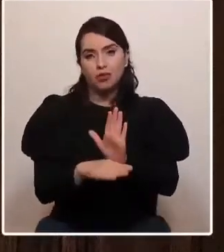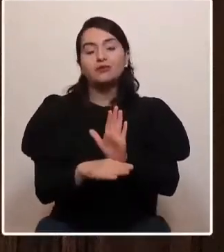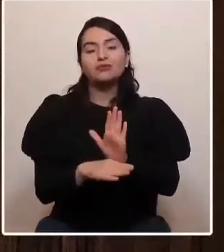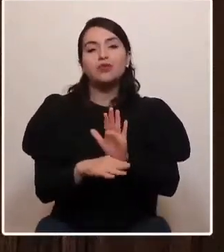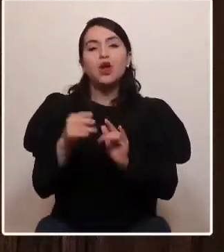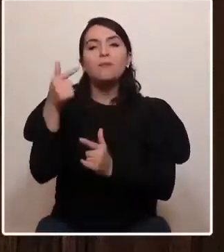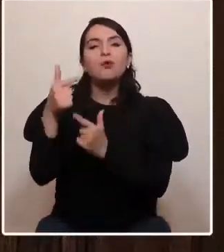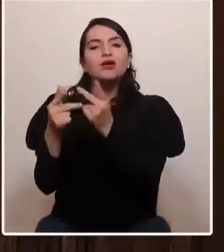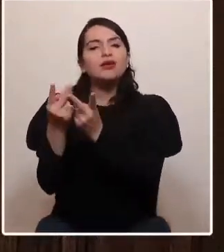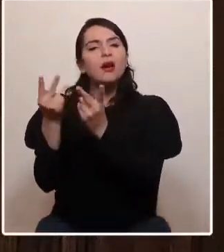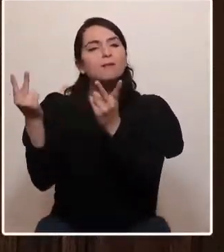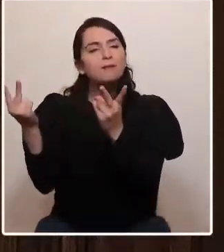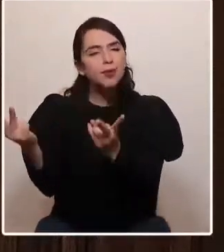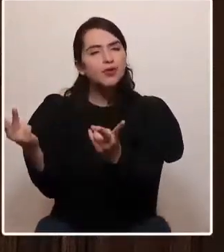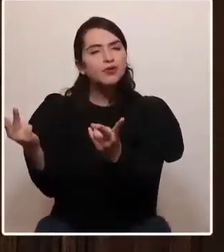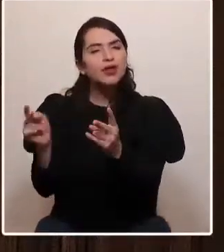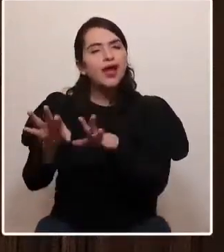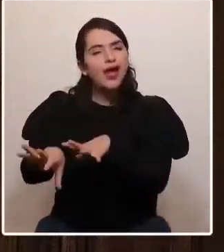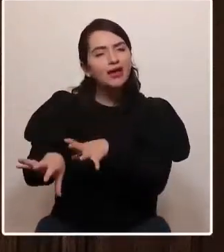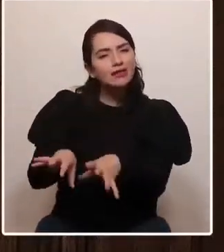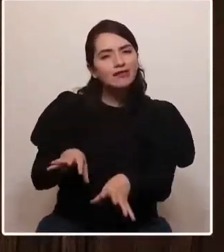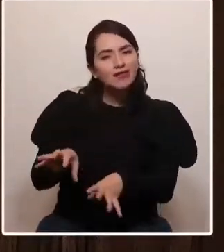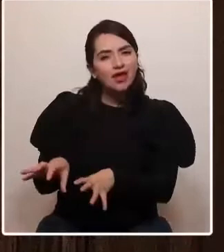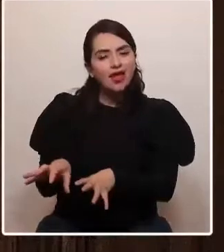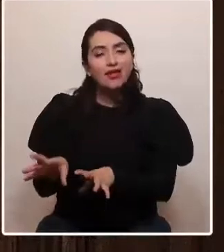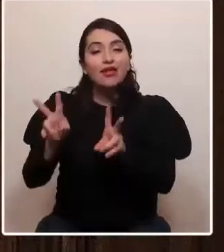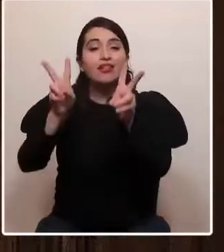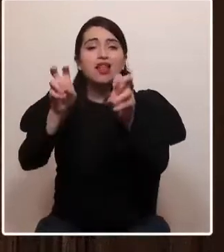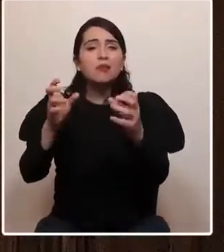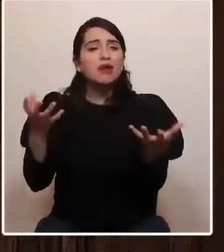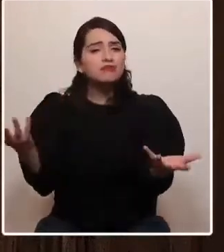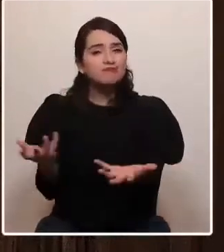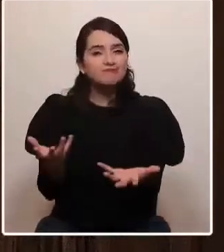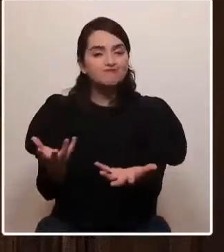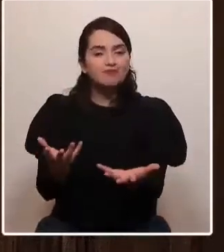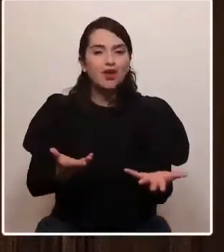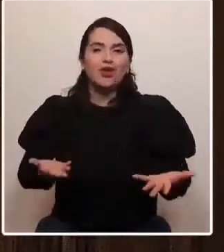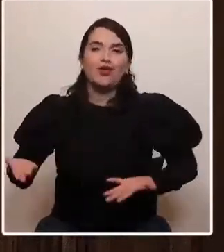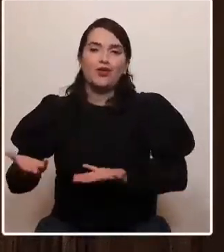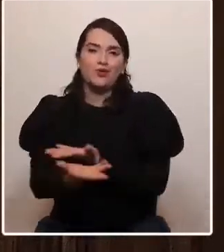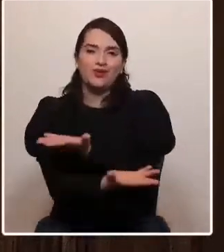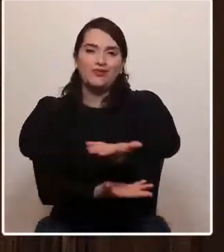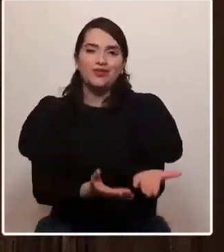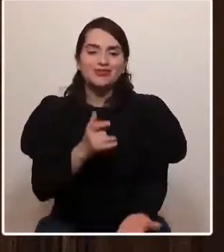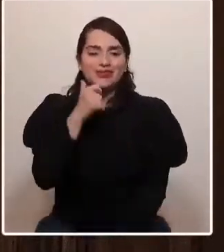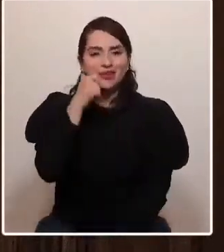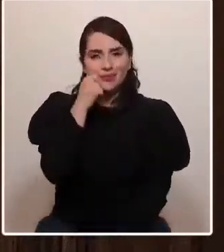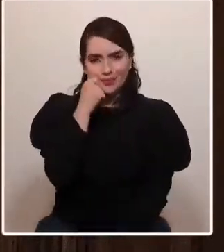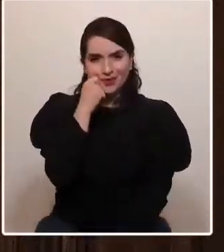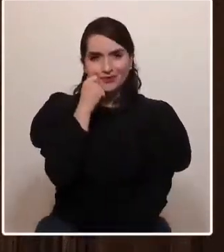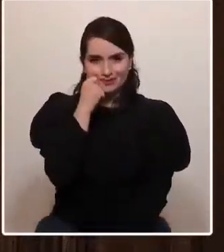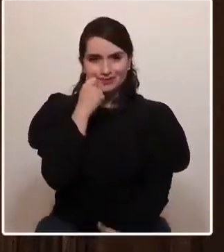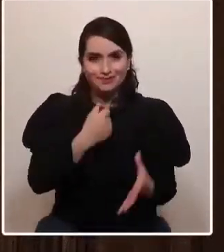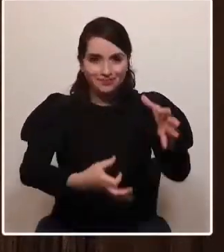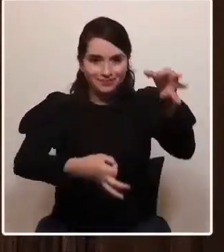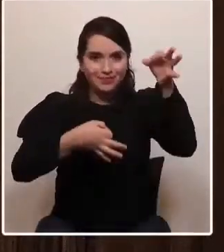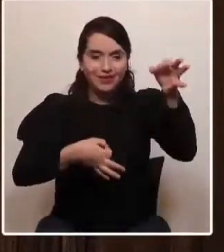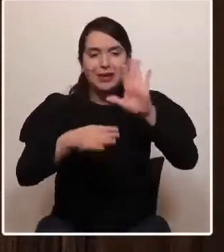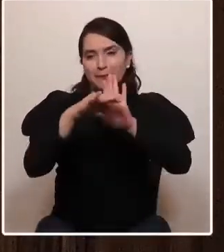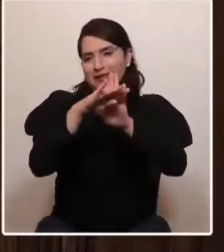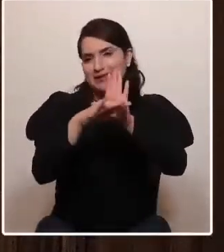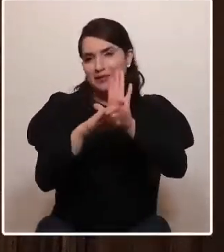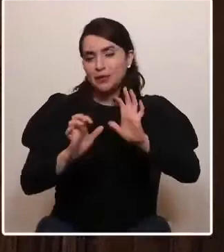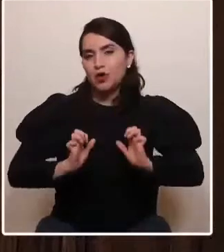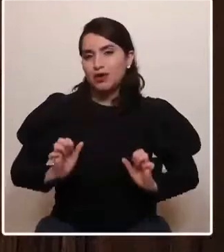políticas públicas en las actividades relacionadas con la convivencia humana en sus declaraciones de principios éticos